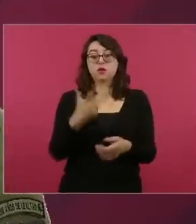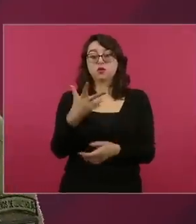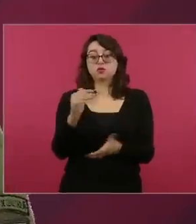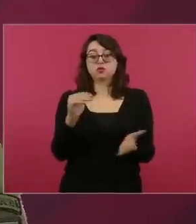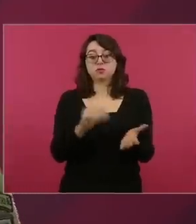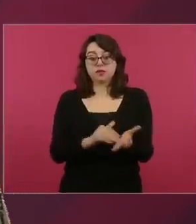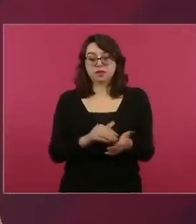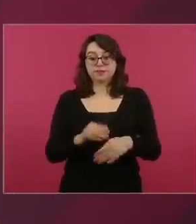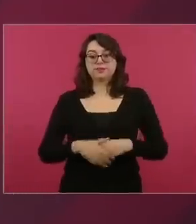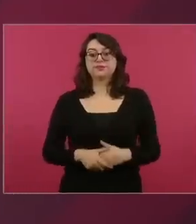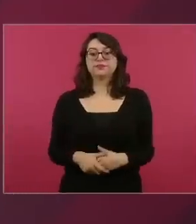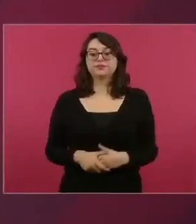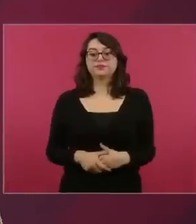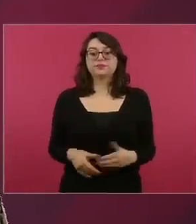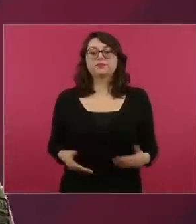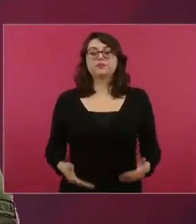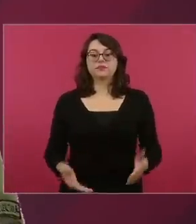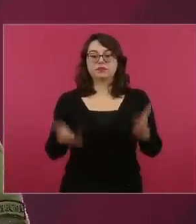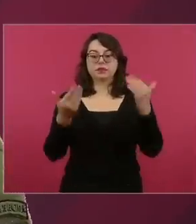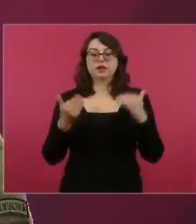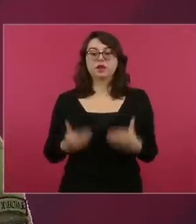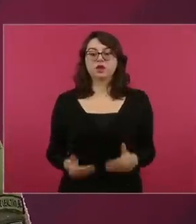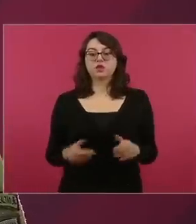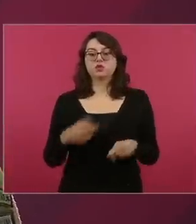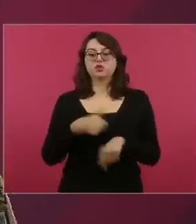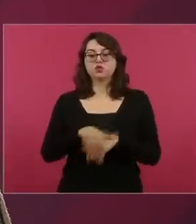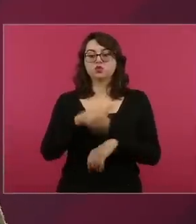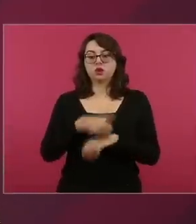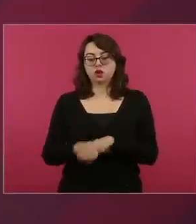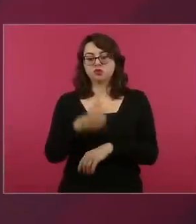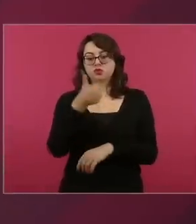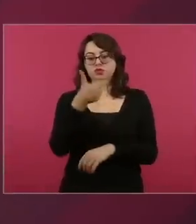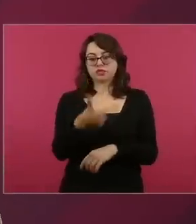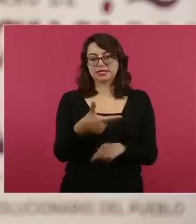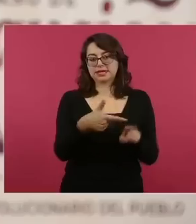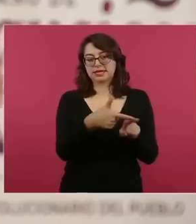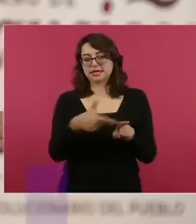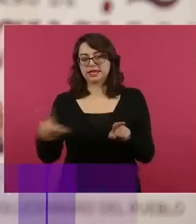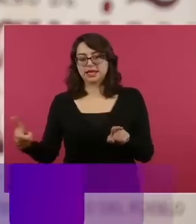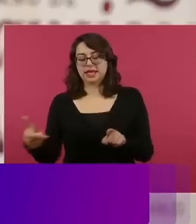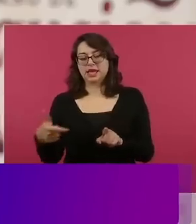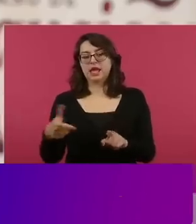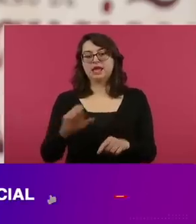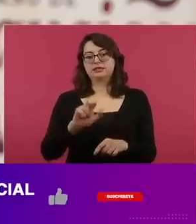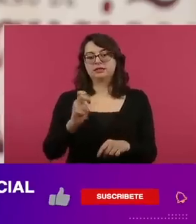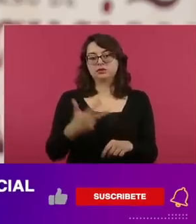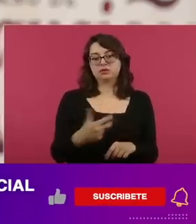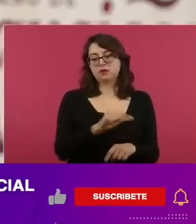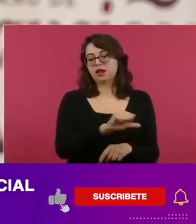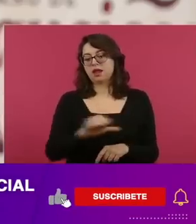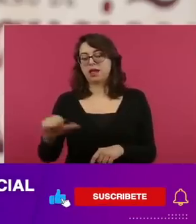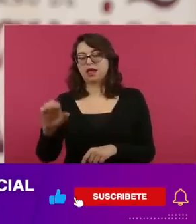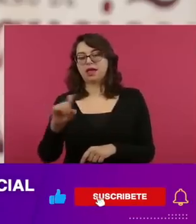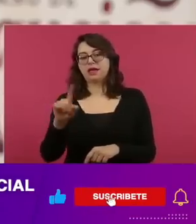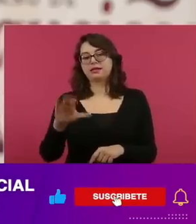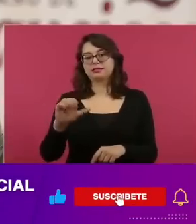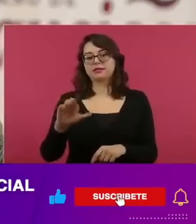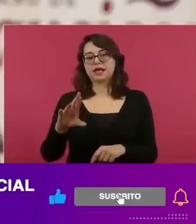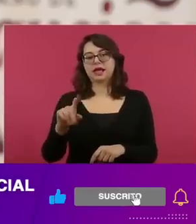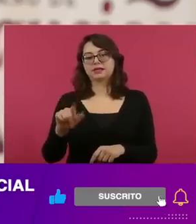En lo que se refiere al tramo 7, este tramo va de Chetomal a Escárcega. Son